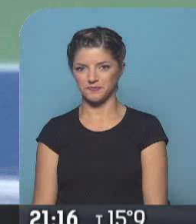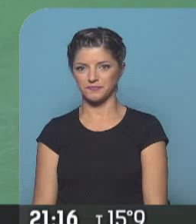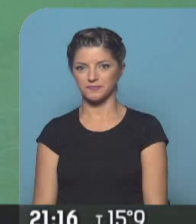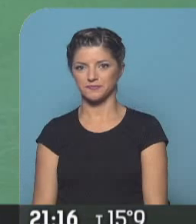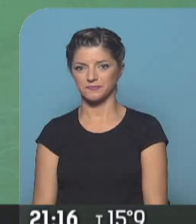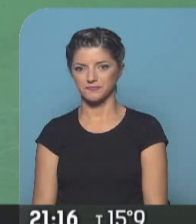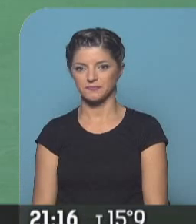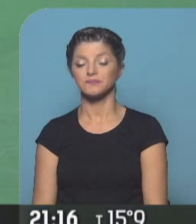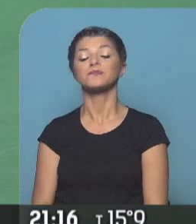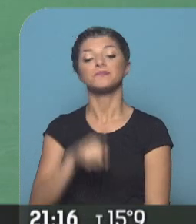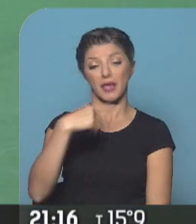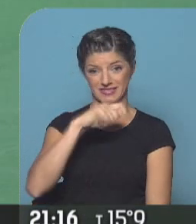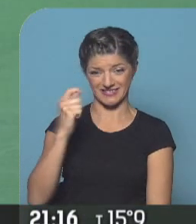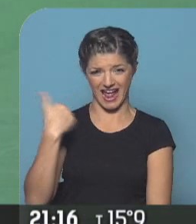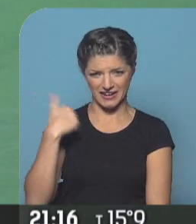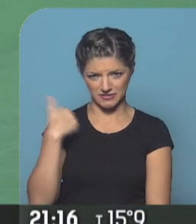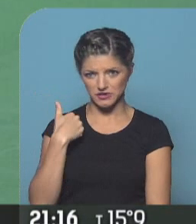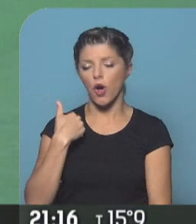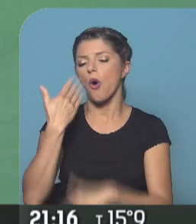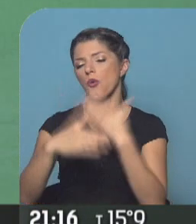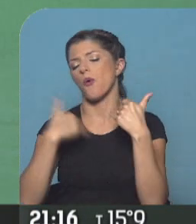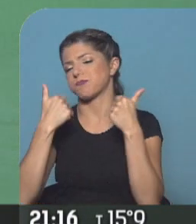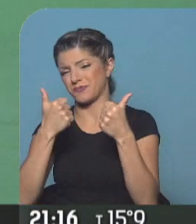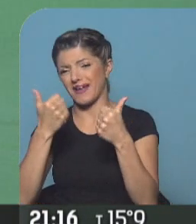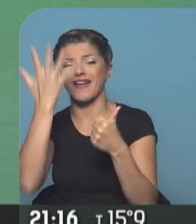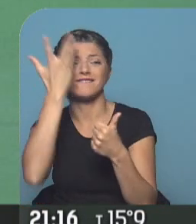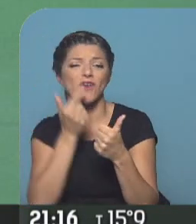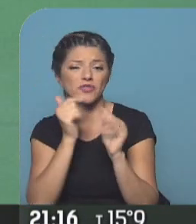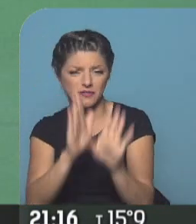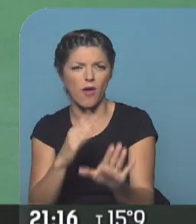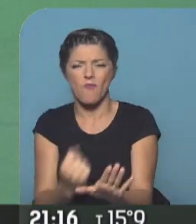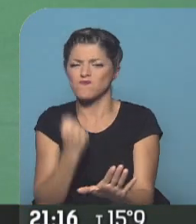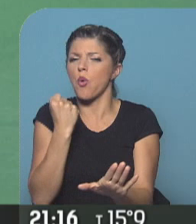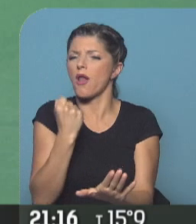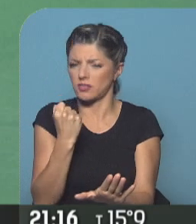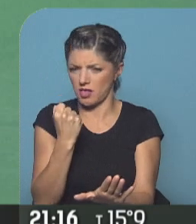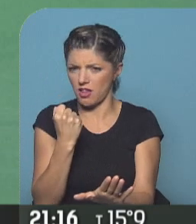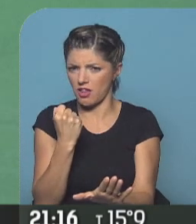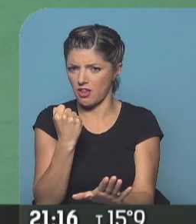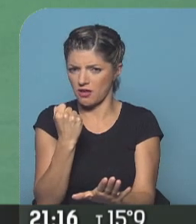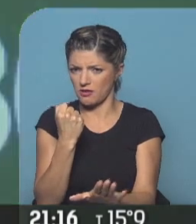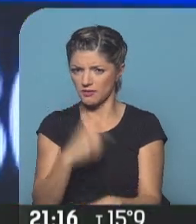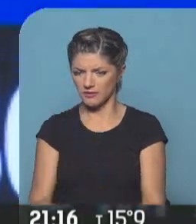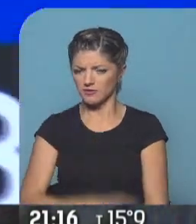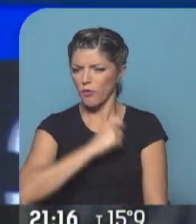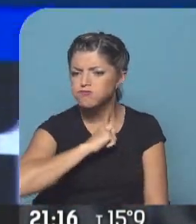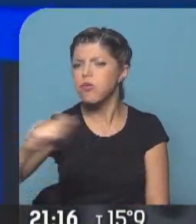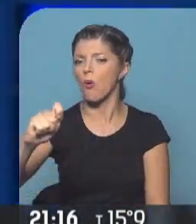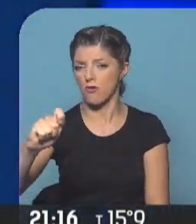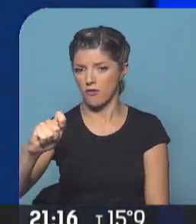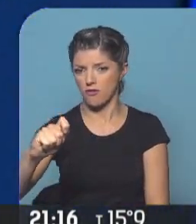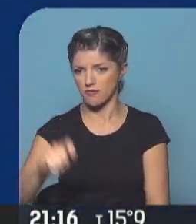Del Potro jugó el tenis que más le gusta jugar, el de la potencia, el de los golpes durísimos desde la